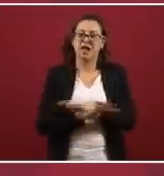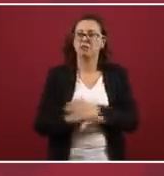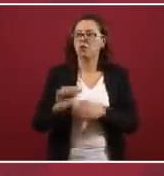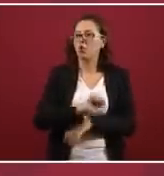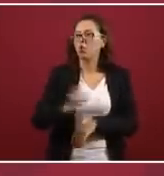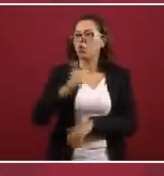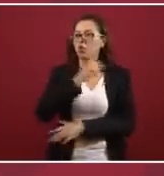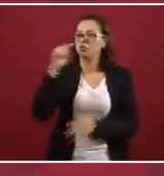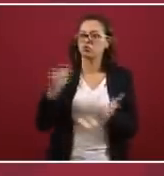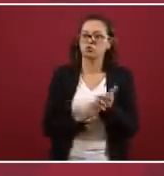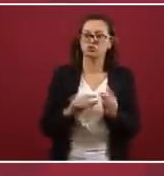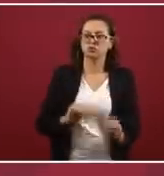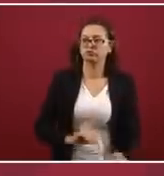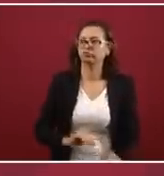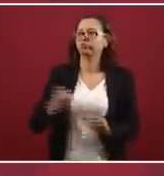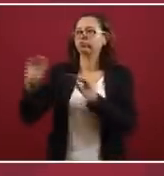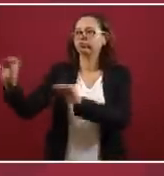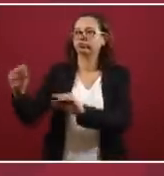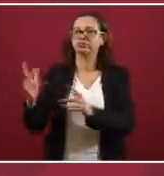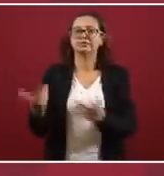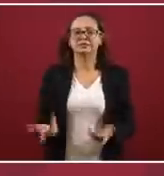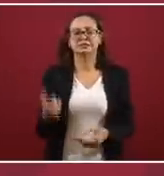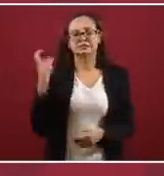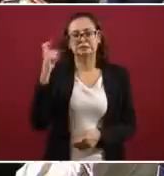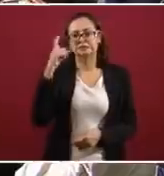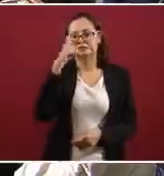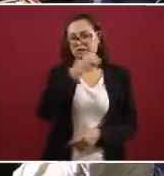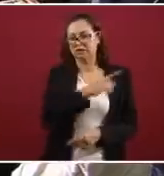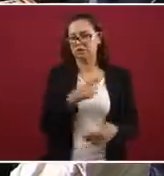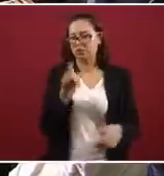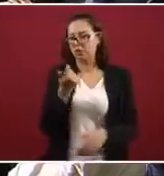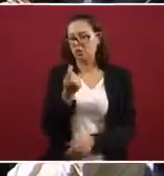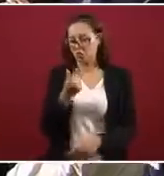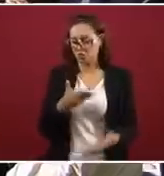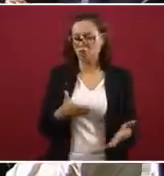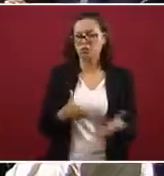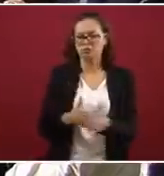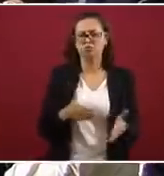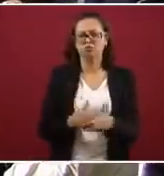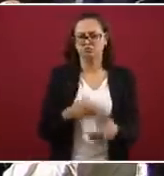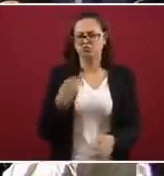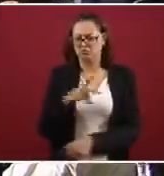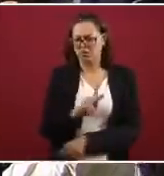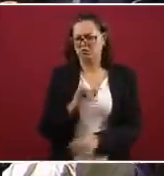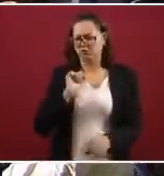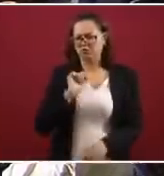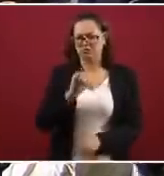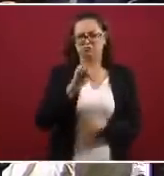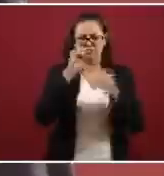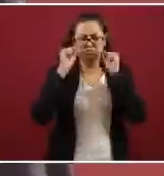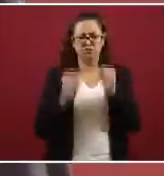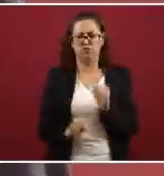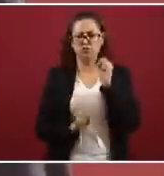de llevar a cabo la descentralización del gobierno, pero lo vamos a hacer.